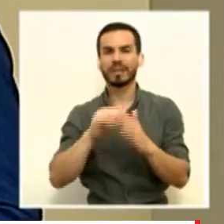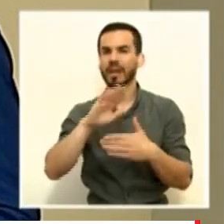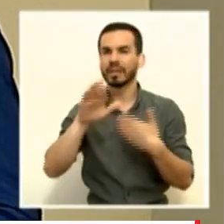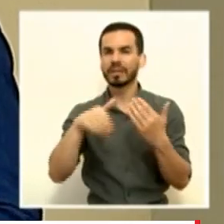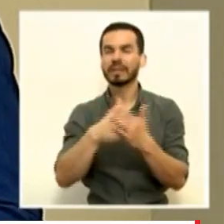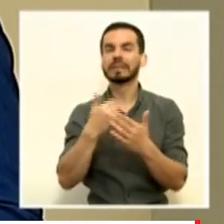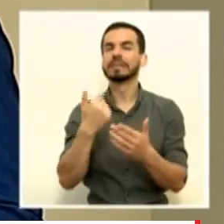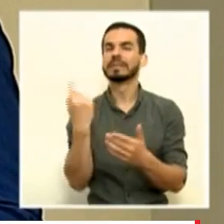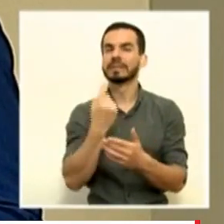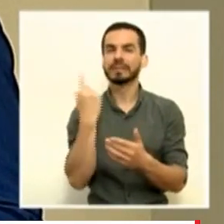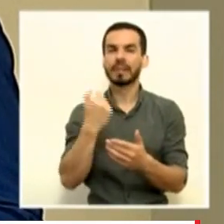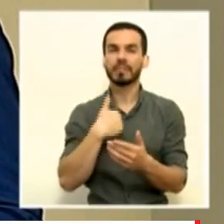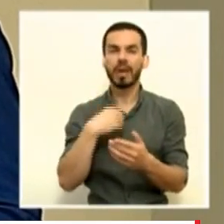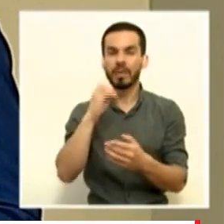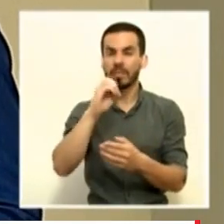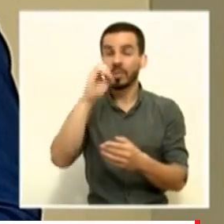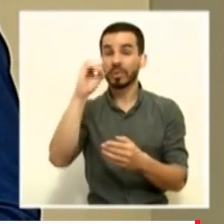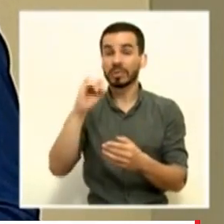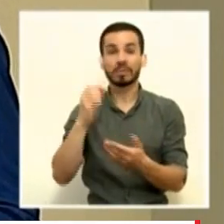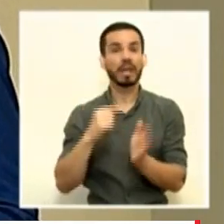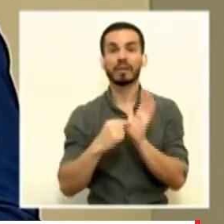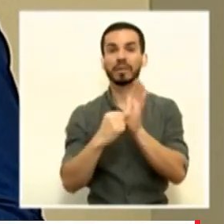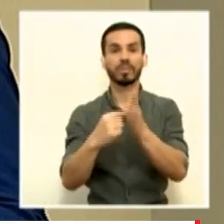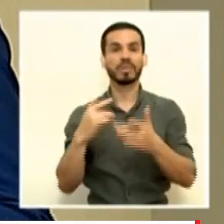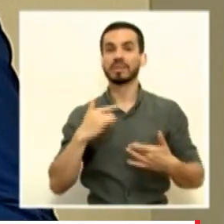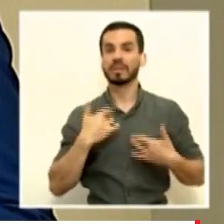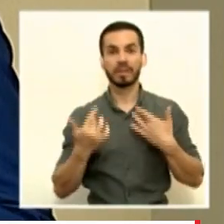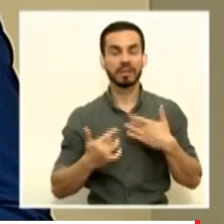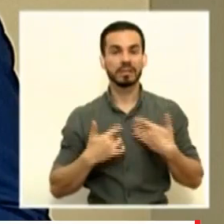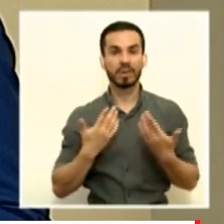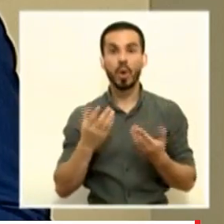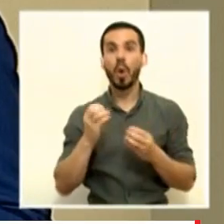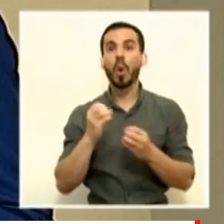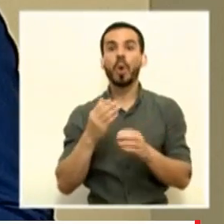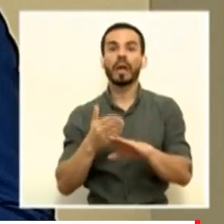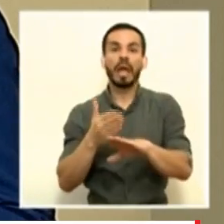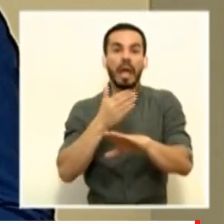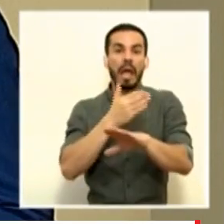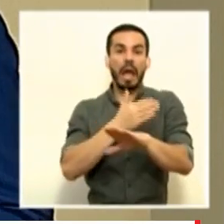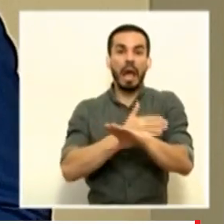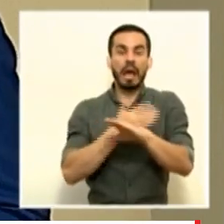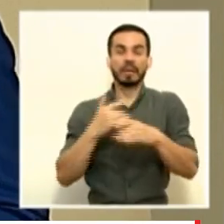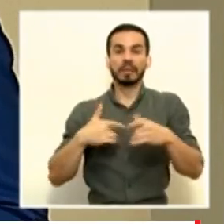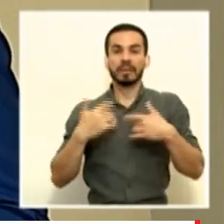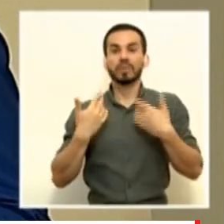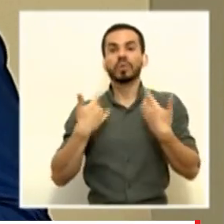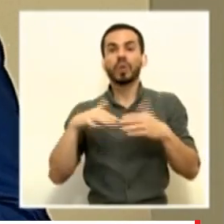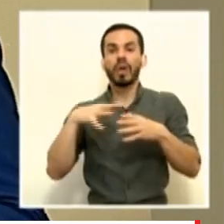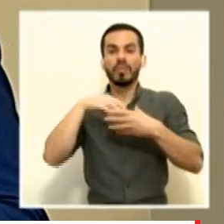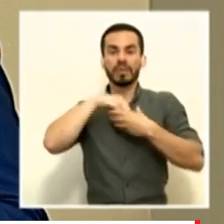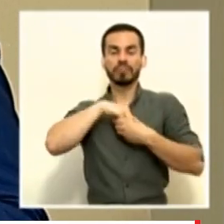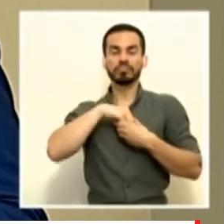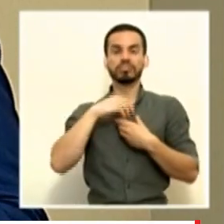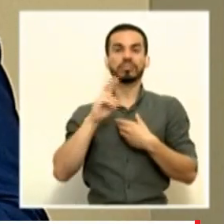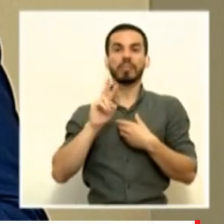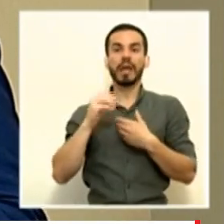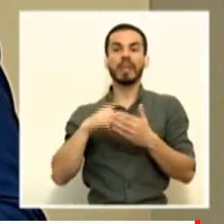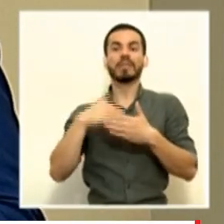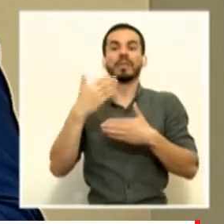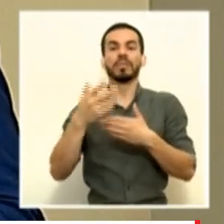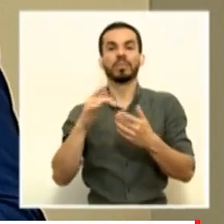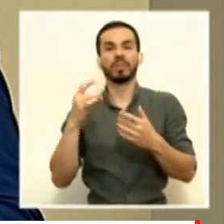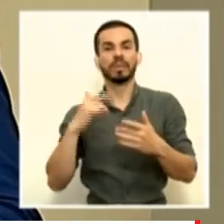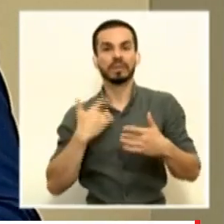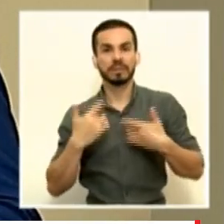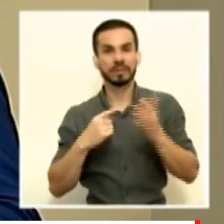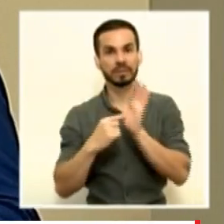siempre hay un porcentaje de personas sin síntomas o que están presintomáticas, o sea, en el periodo de incubación previo a manifestar síntomas,